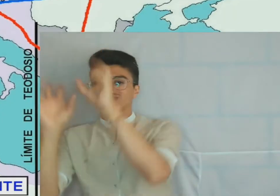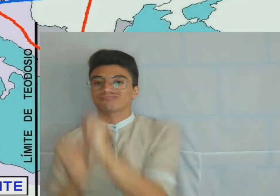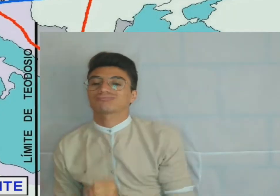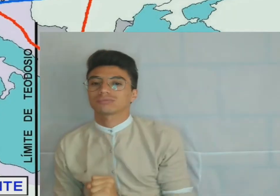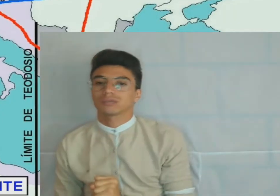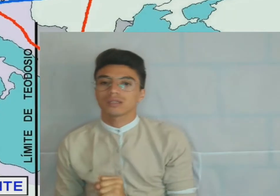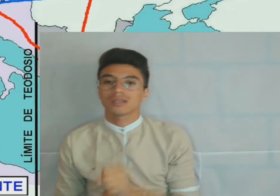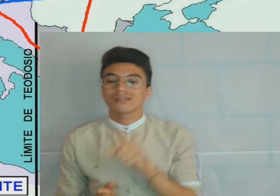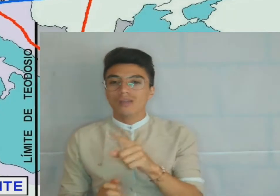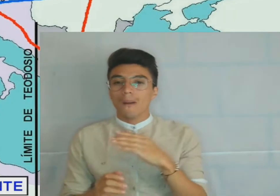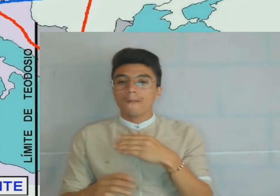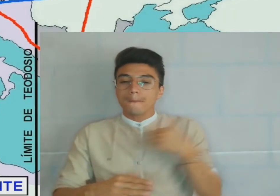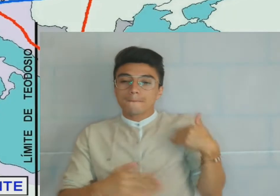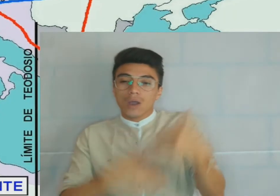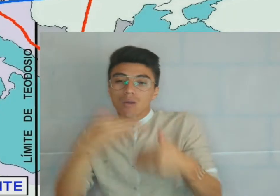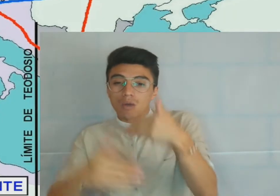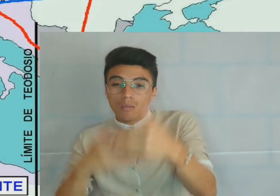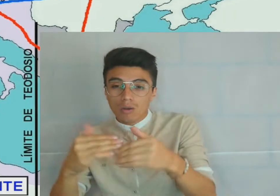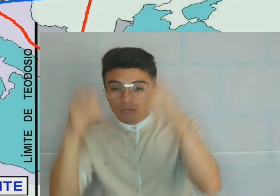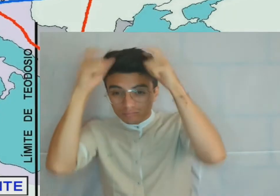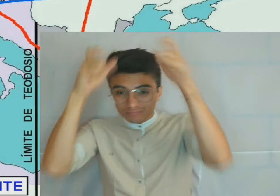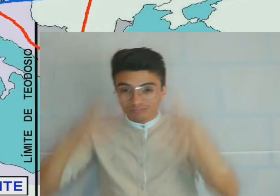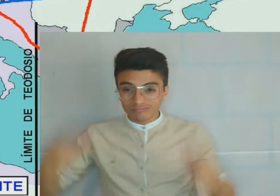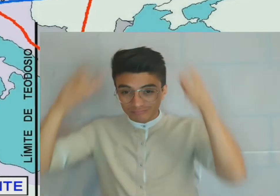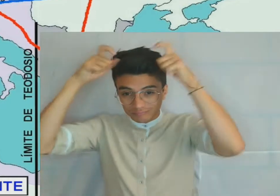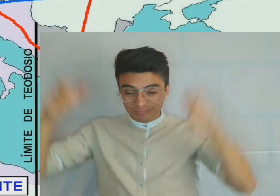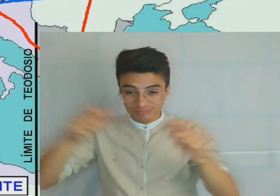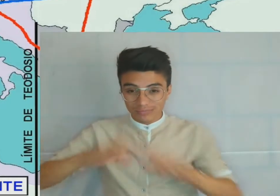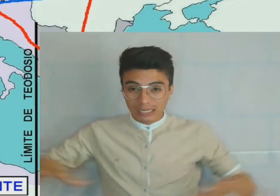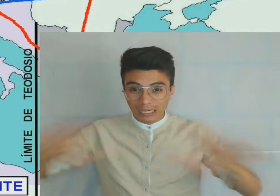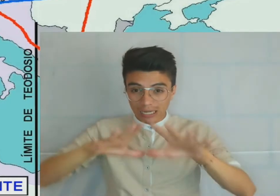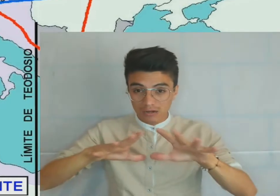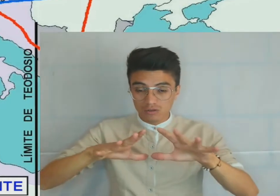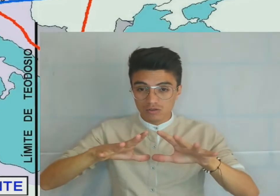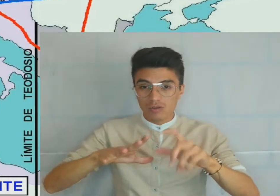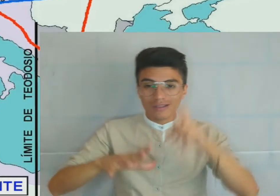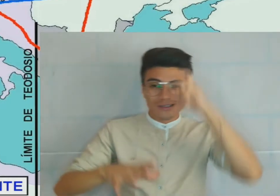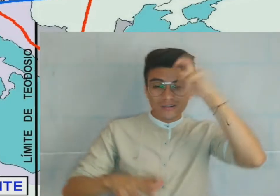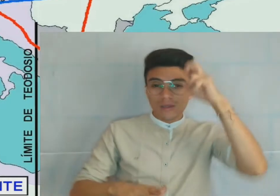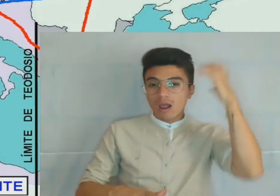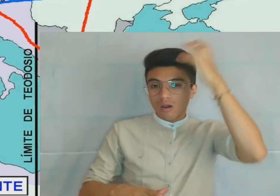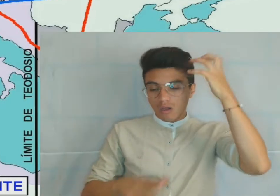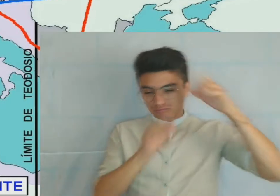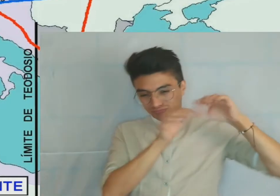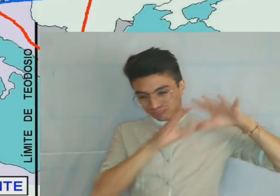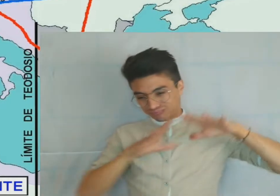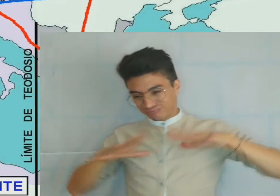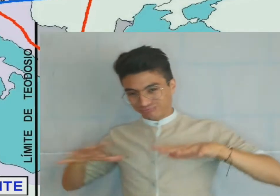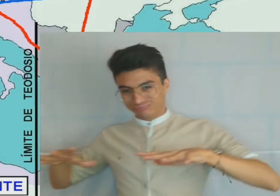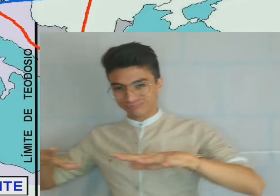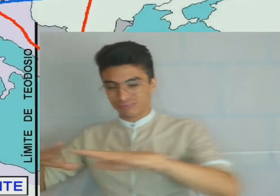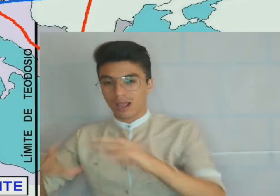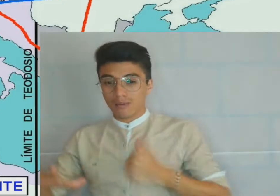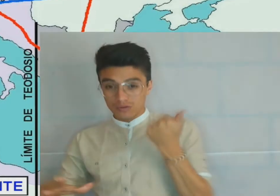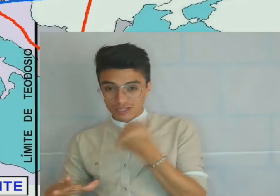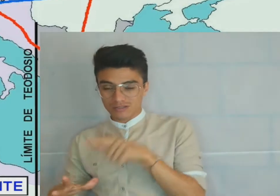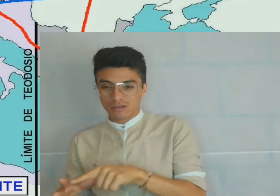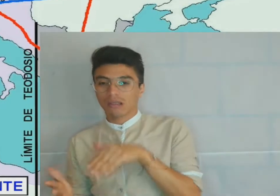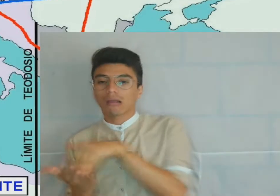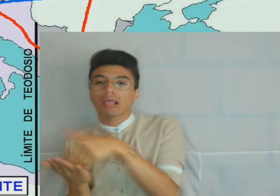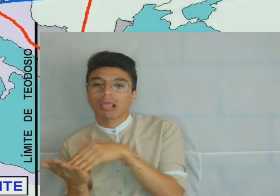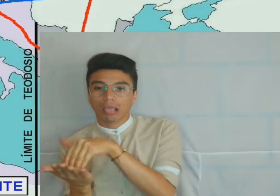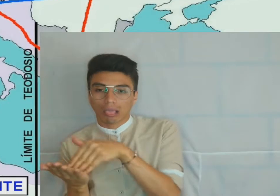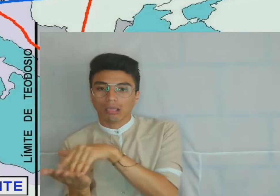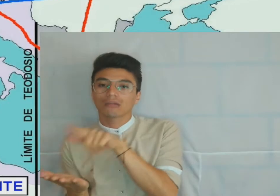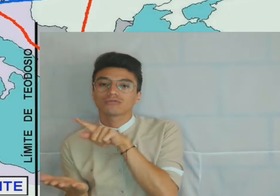fue sustituido poco a poco por nuevos reinos fundados por aquellos pueblos germanos que desde el norte de Europa se expandieron